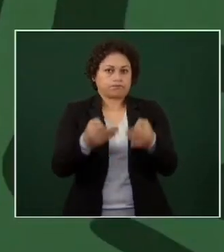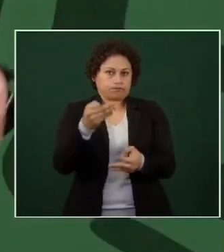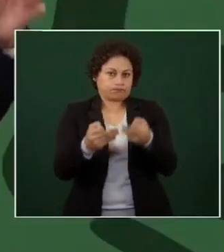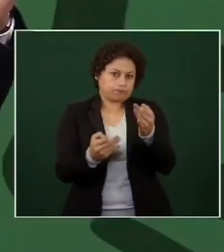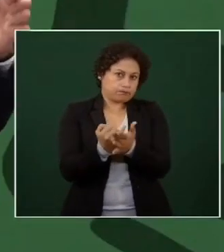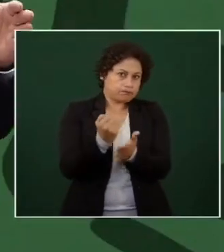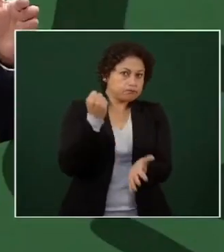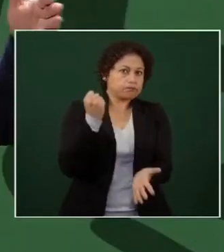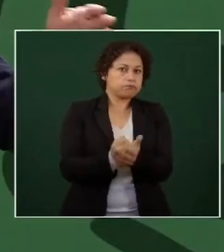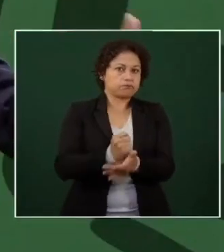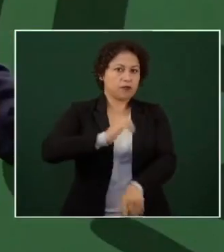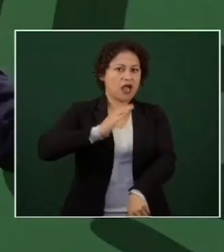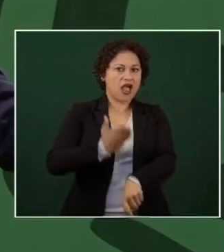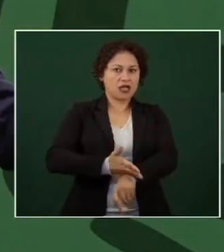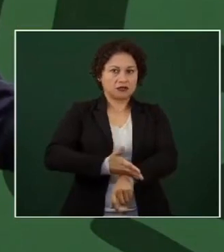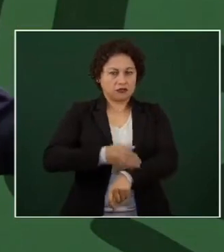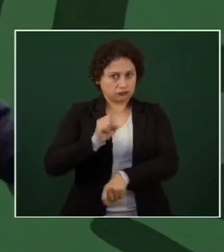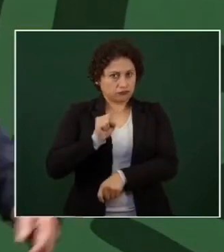pero